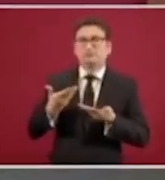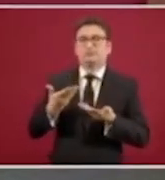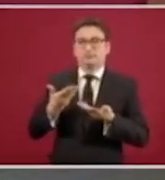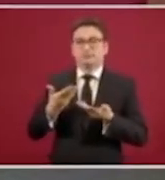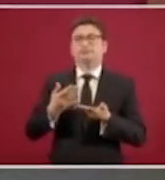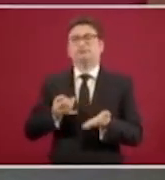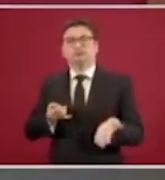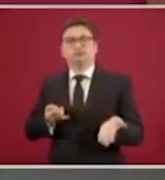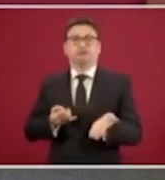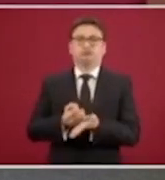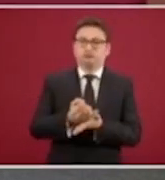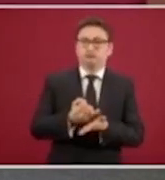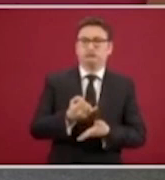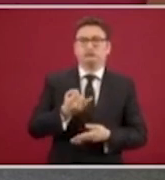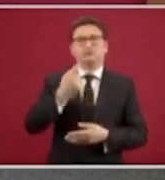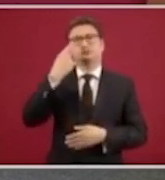para